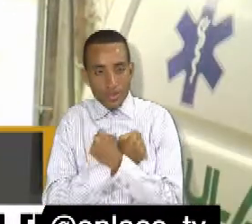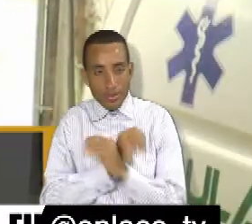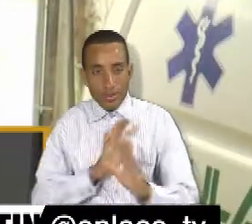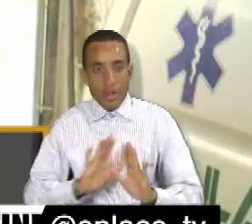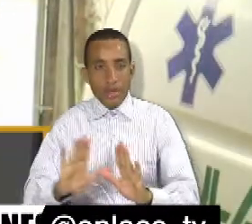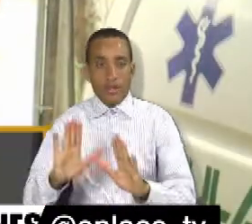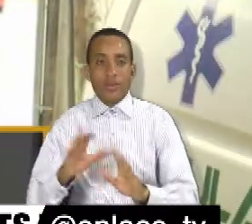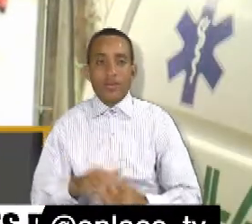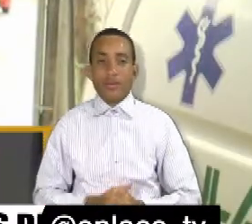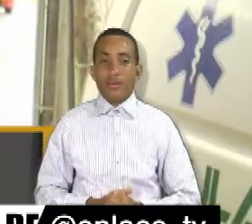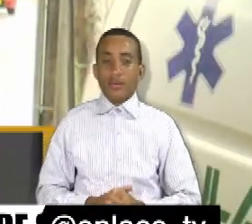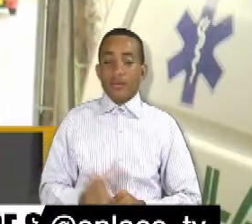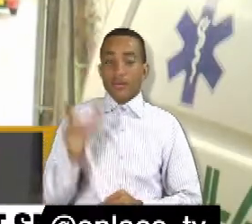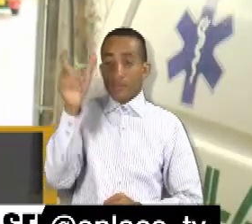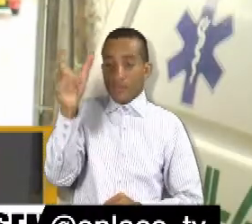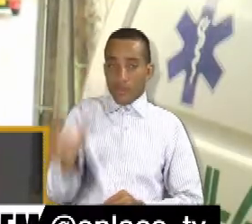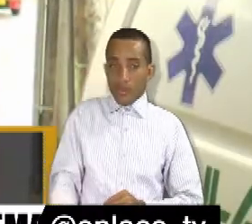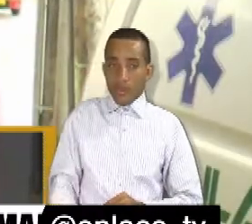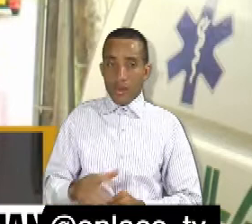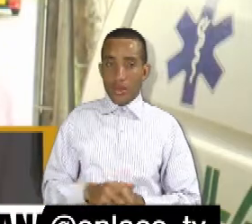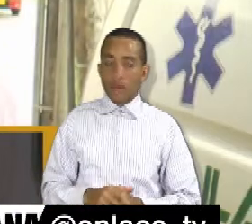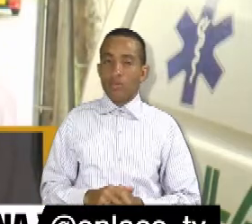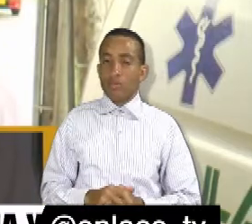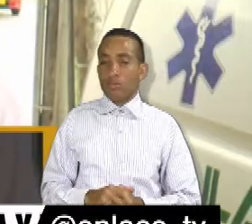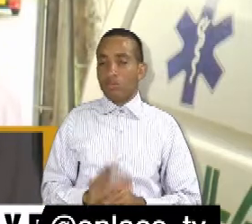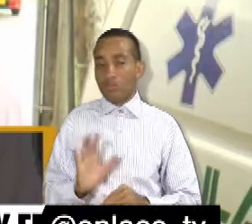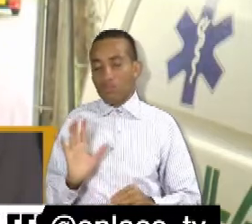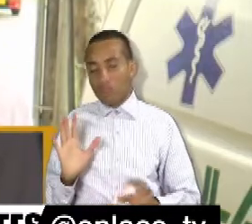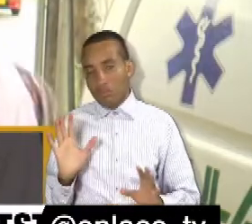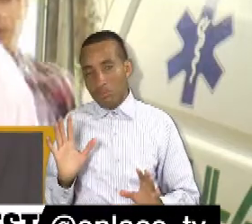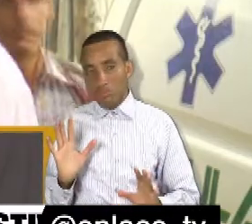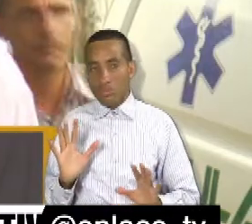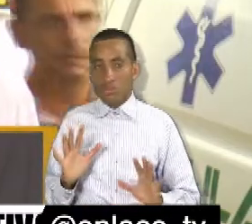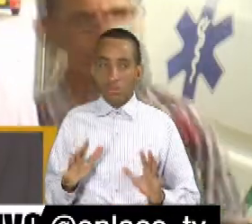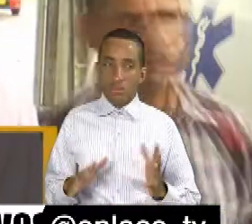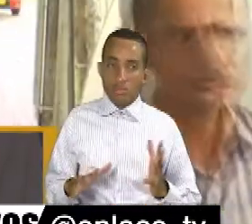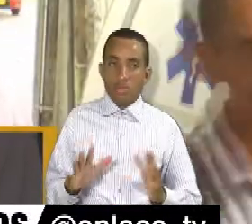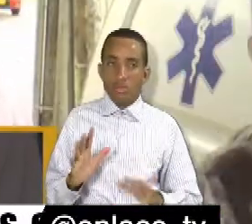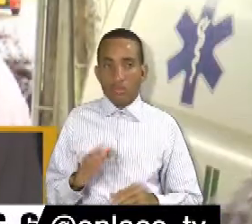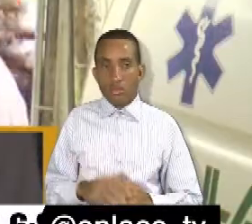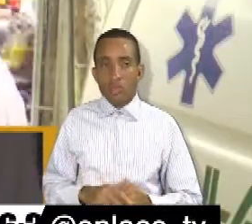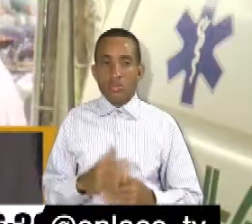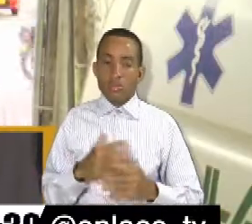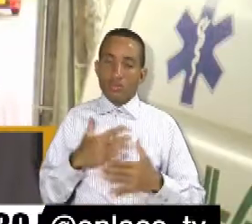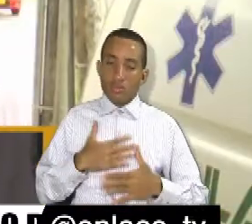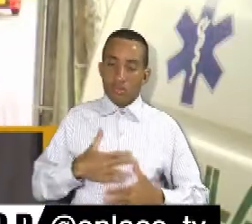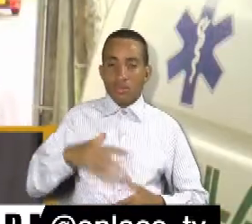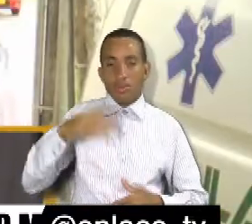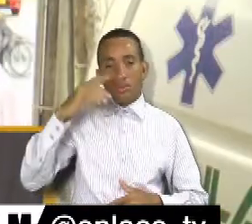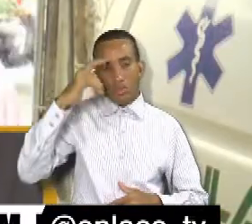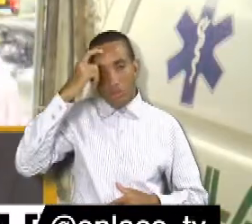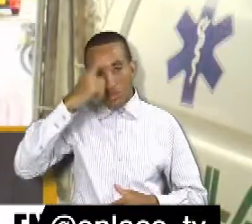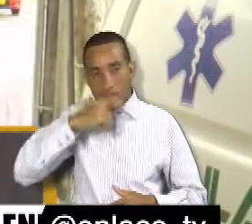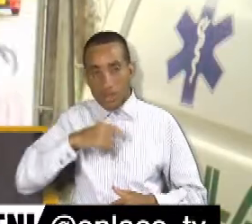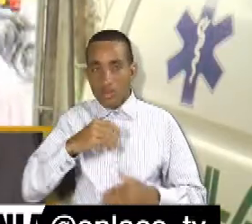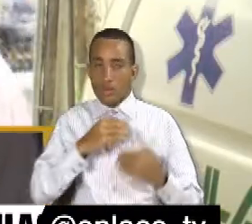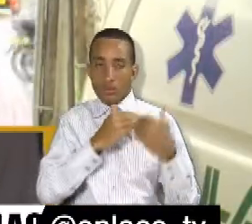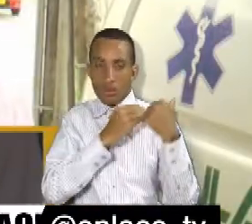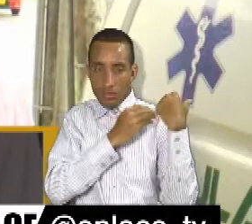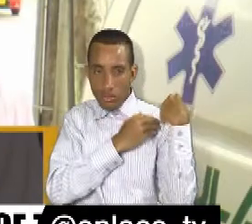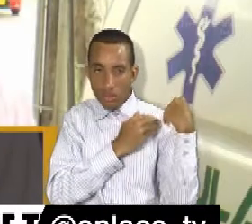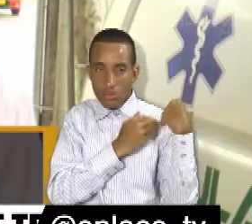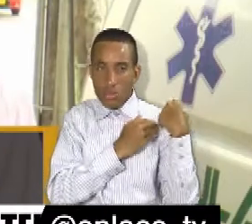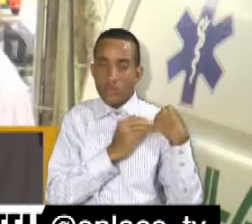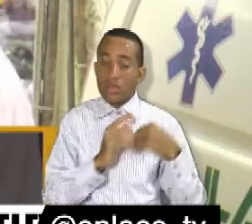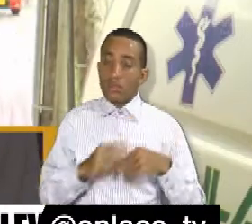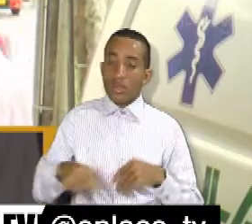persona de una relativa parquedad, pues muy serio hasta cierto punto, pero también muy mamador